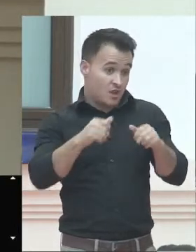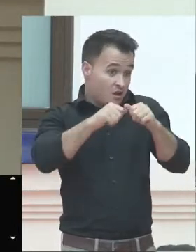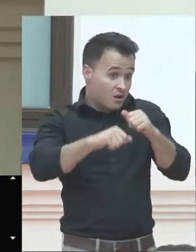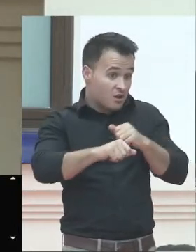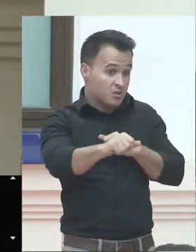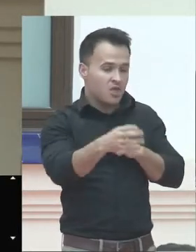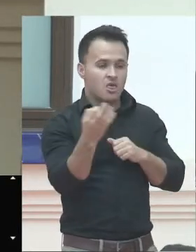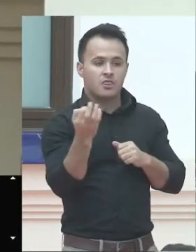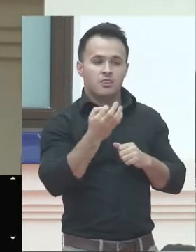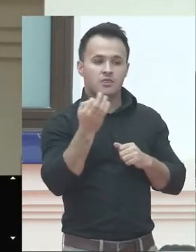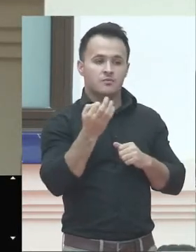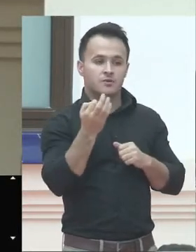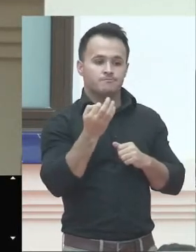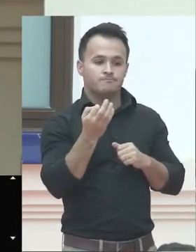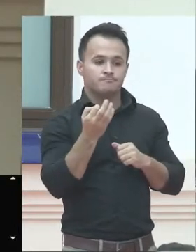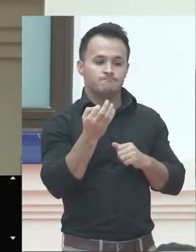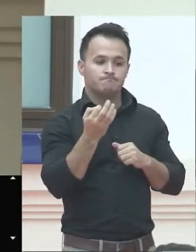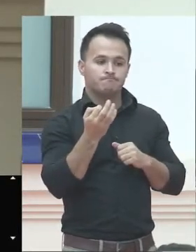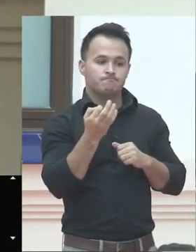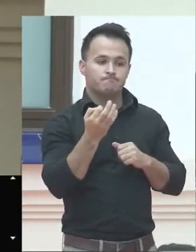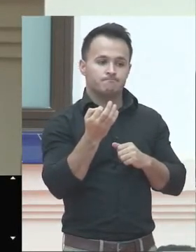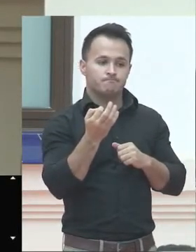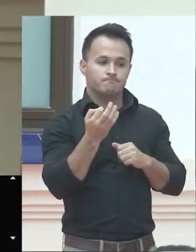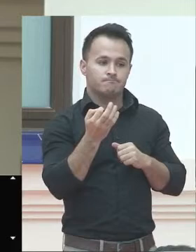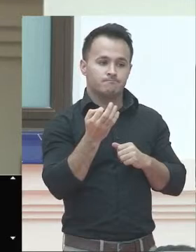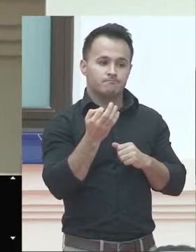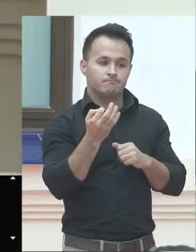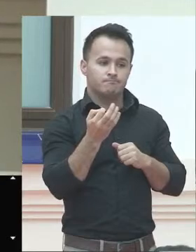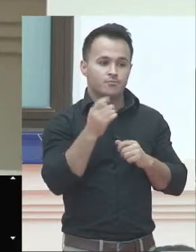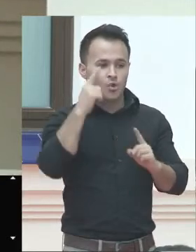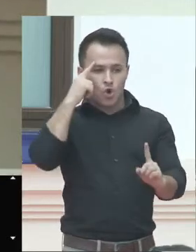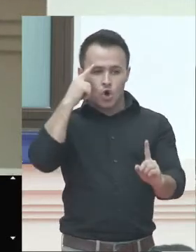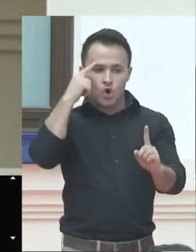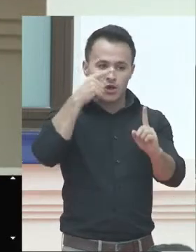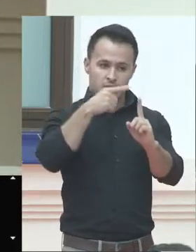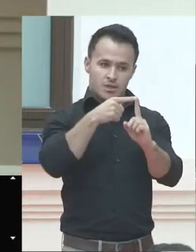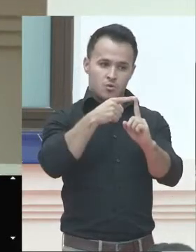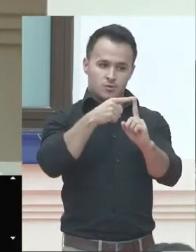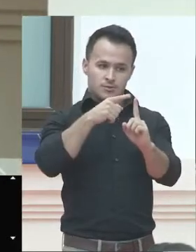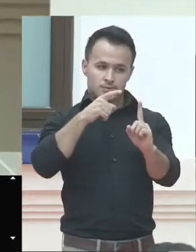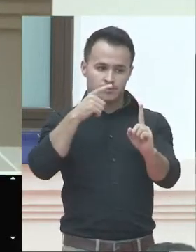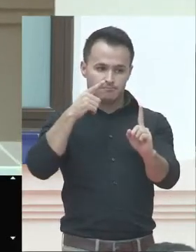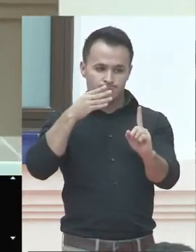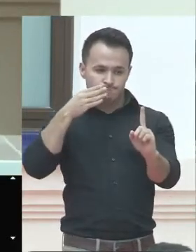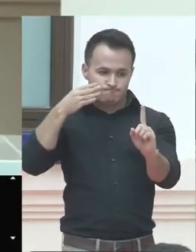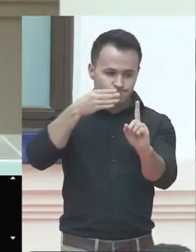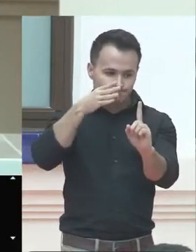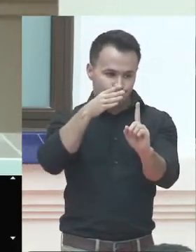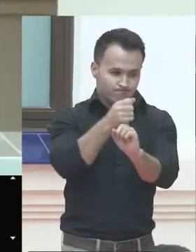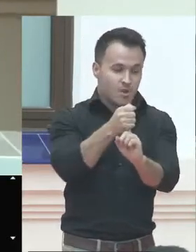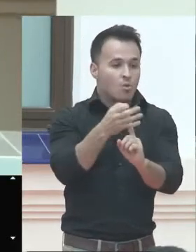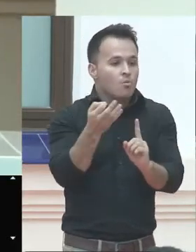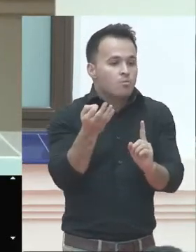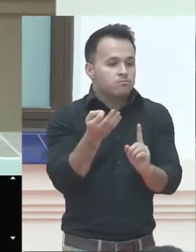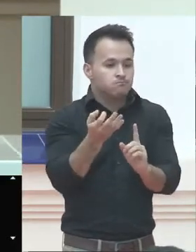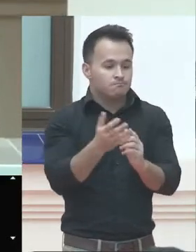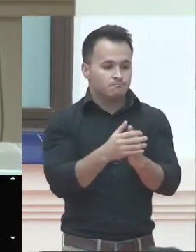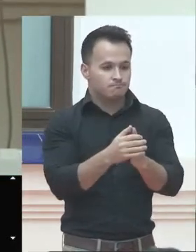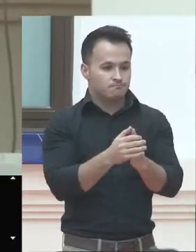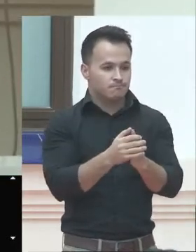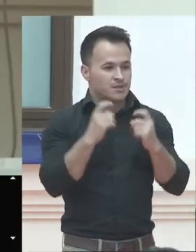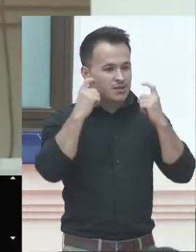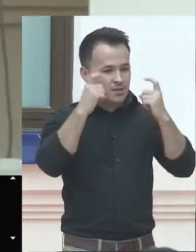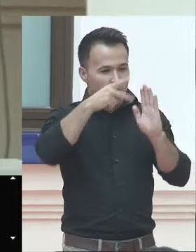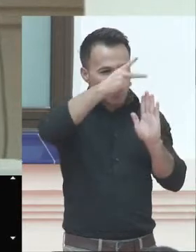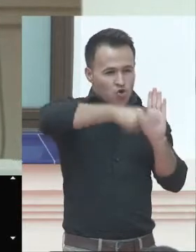tenemos es que enfrentarnos a un reto que es aplicar todas